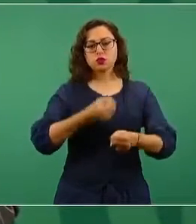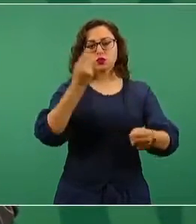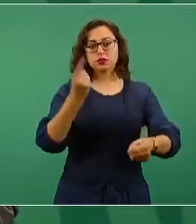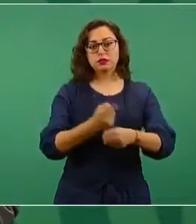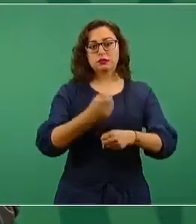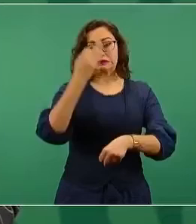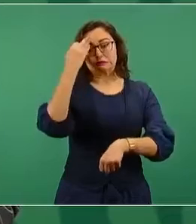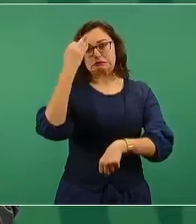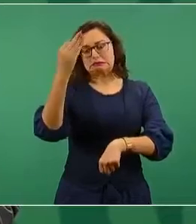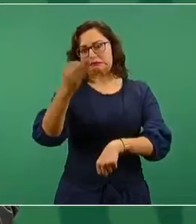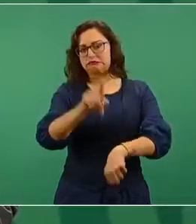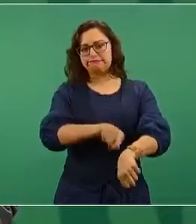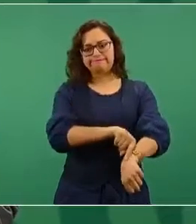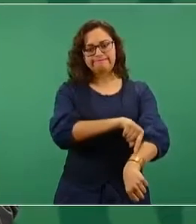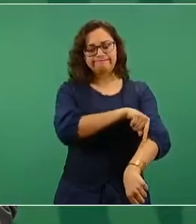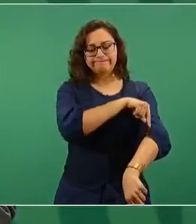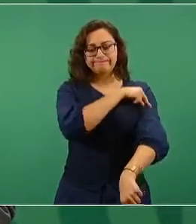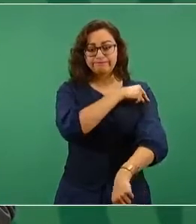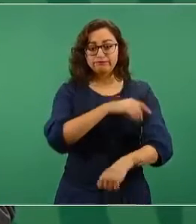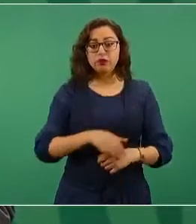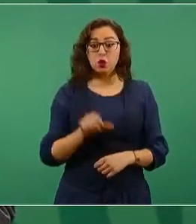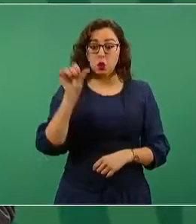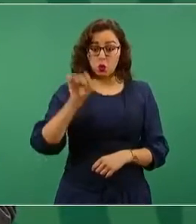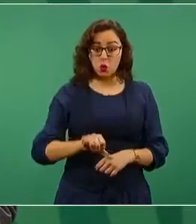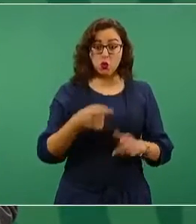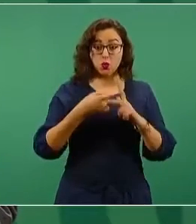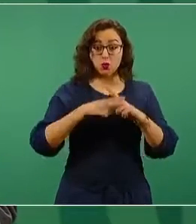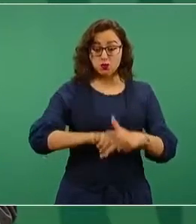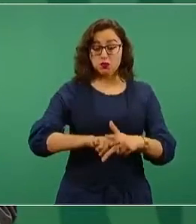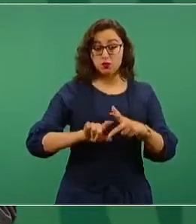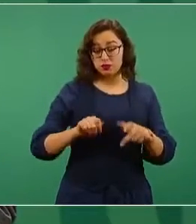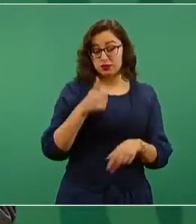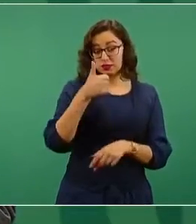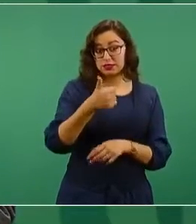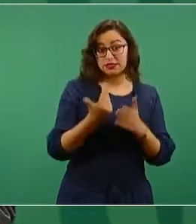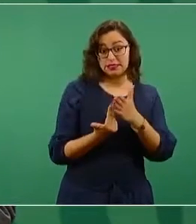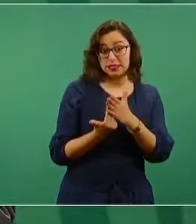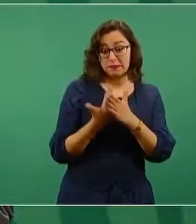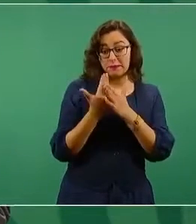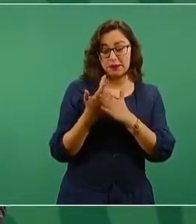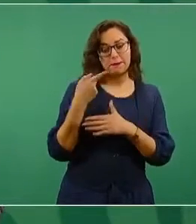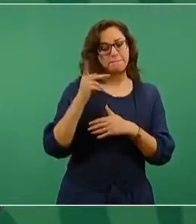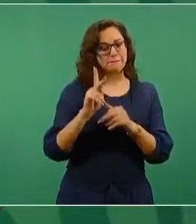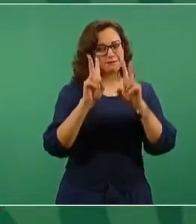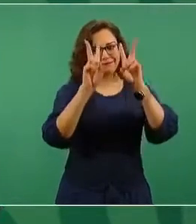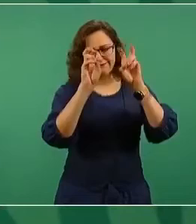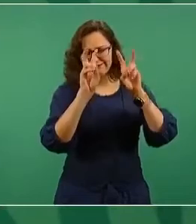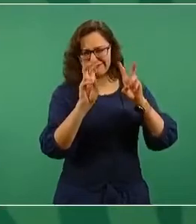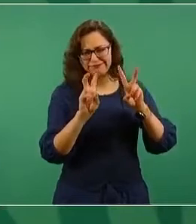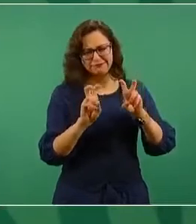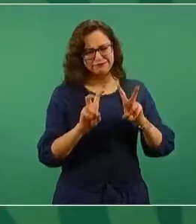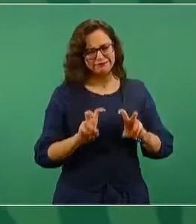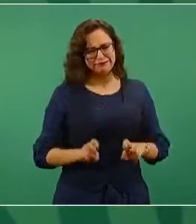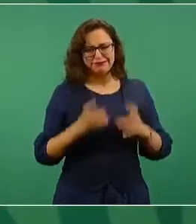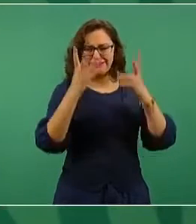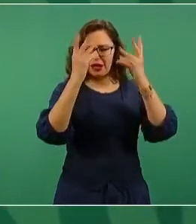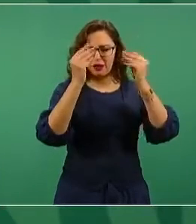Empezamos a las 6 de la mañana, pero son muchos temas los que se